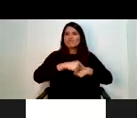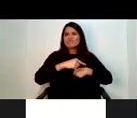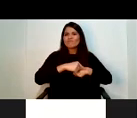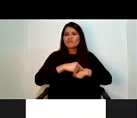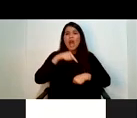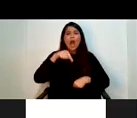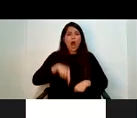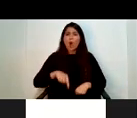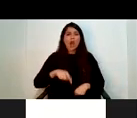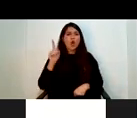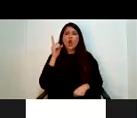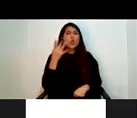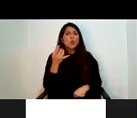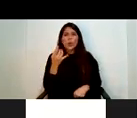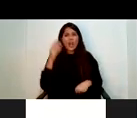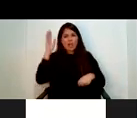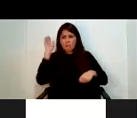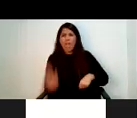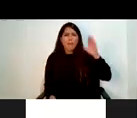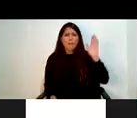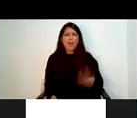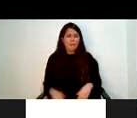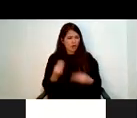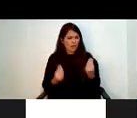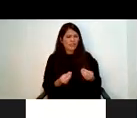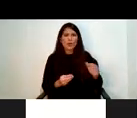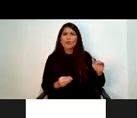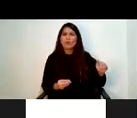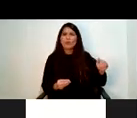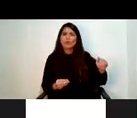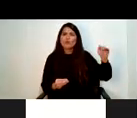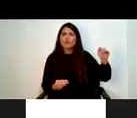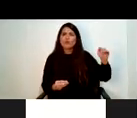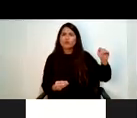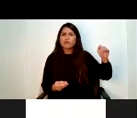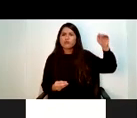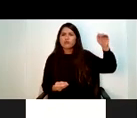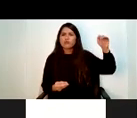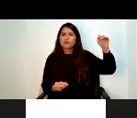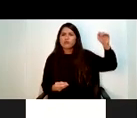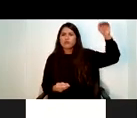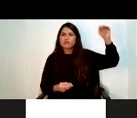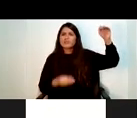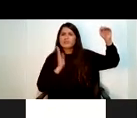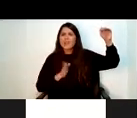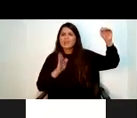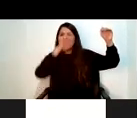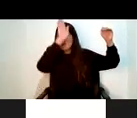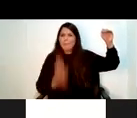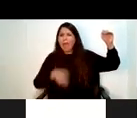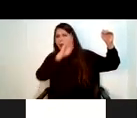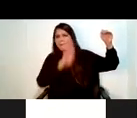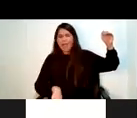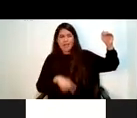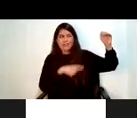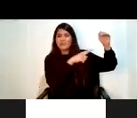duele, pero ¿qué pasa cuando tenga 9, 10 o cuando sea un adulto? Esa conducta sí va a